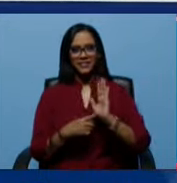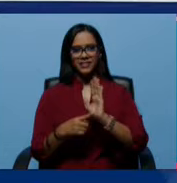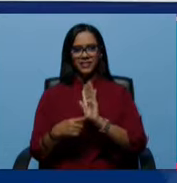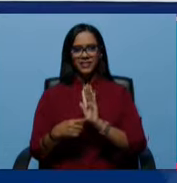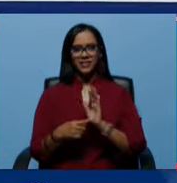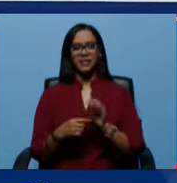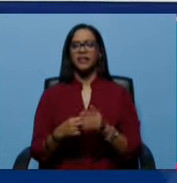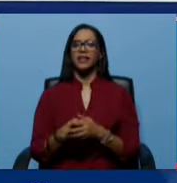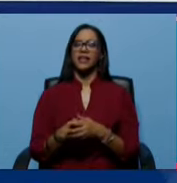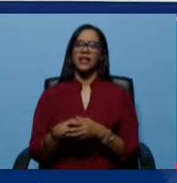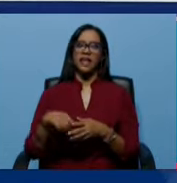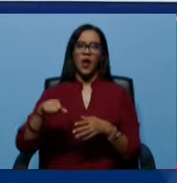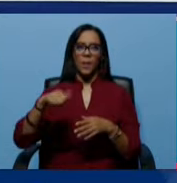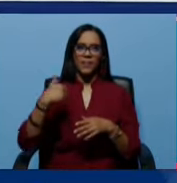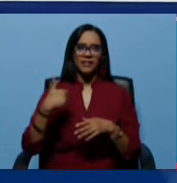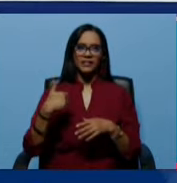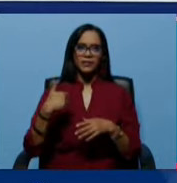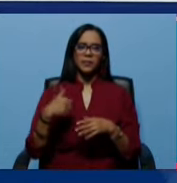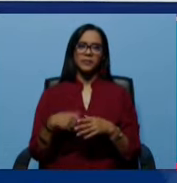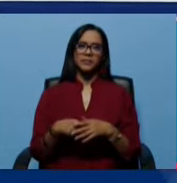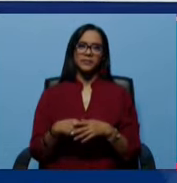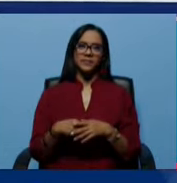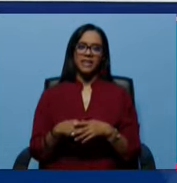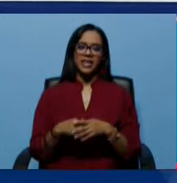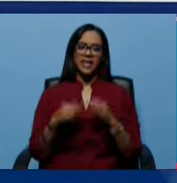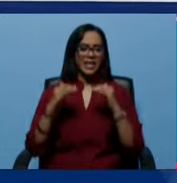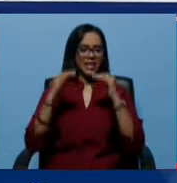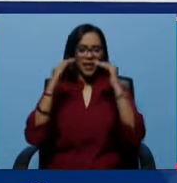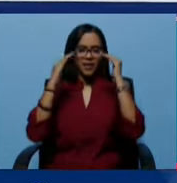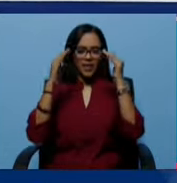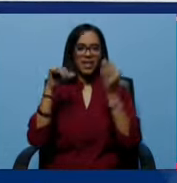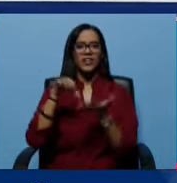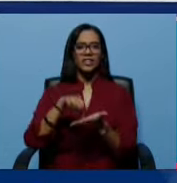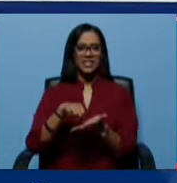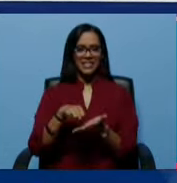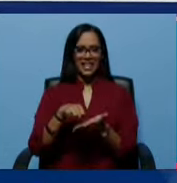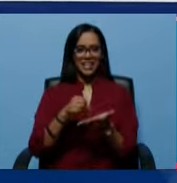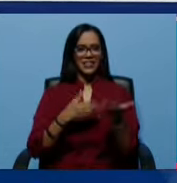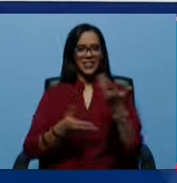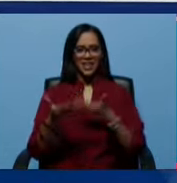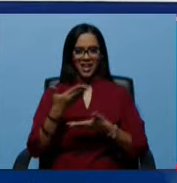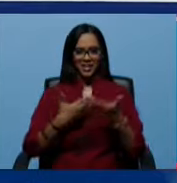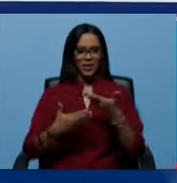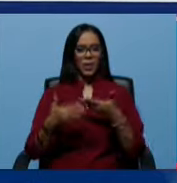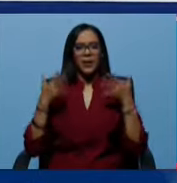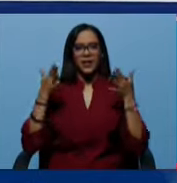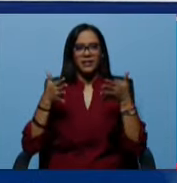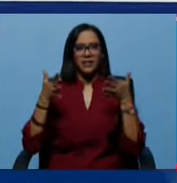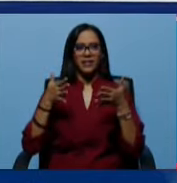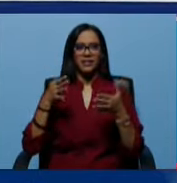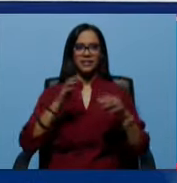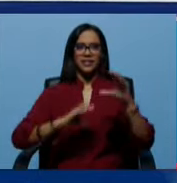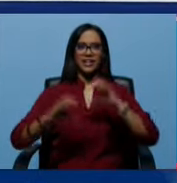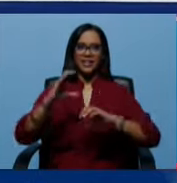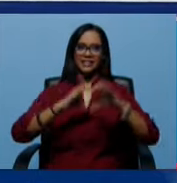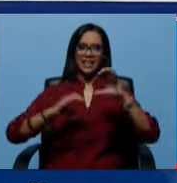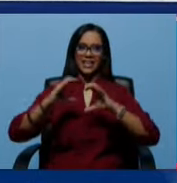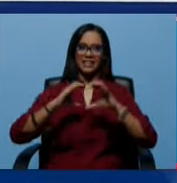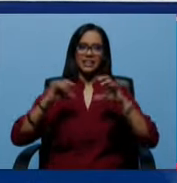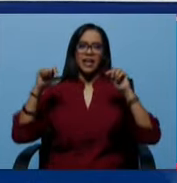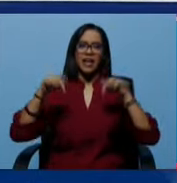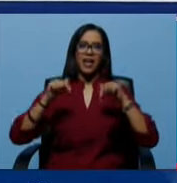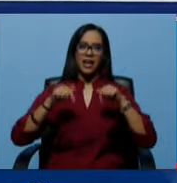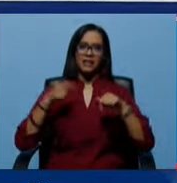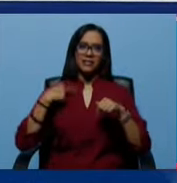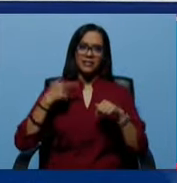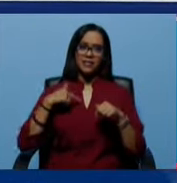y llevar al máximo nivel en los centros didácticos para la enseñanza de las ciencias. Aquí se tiene una